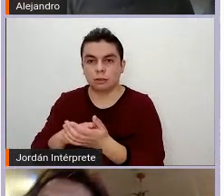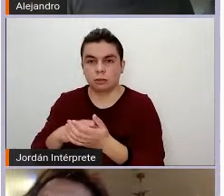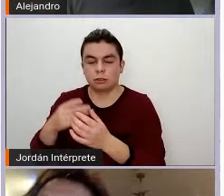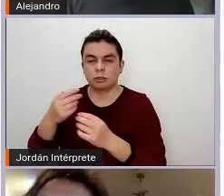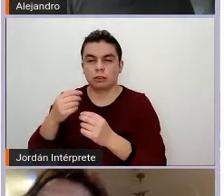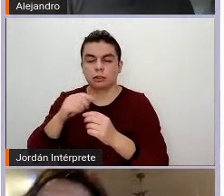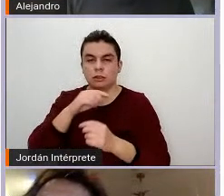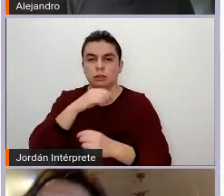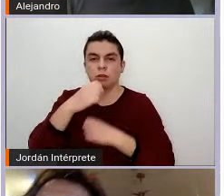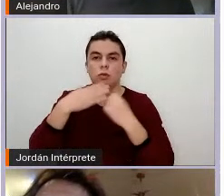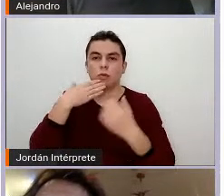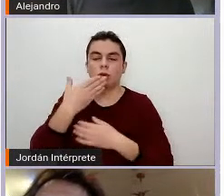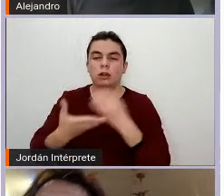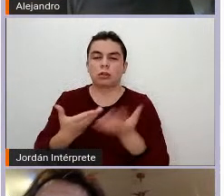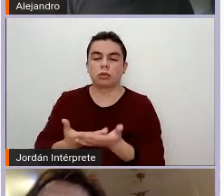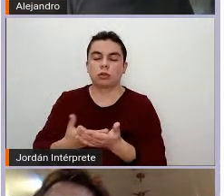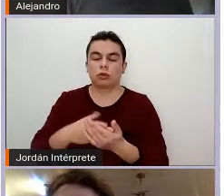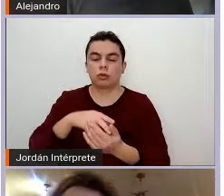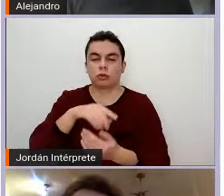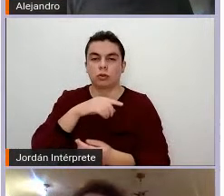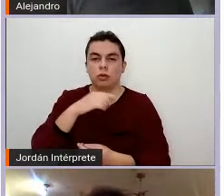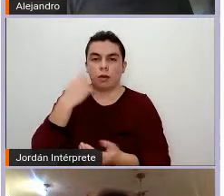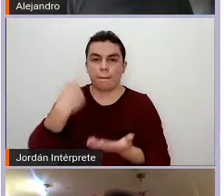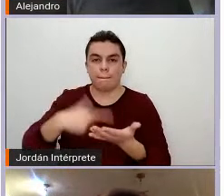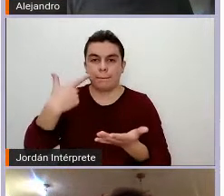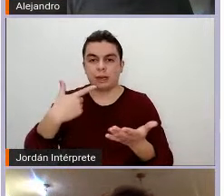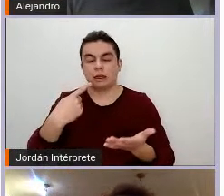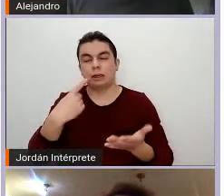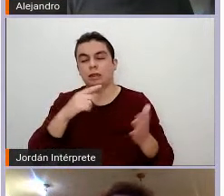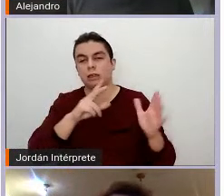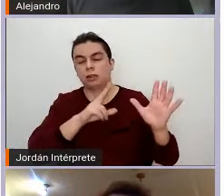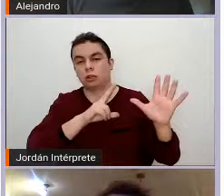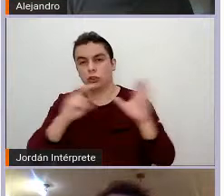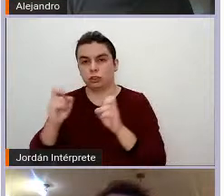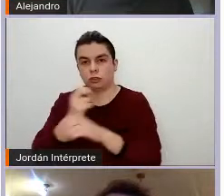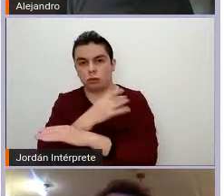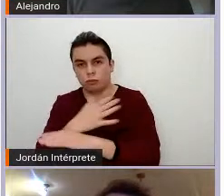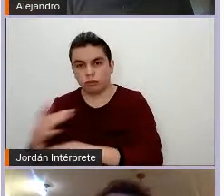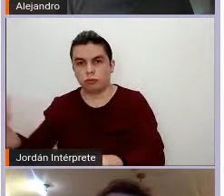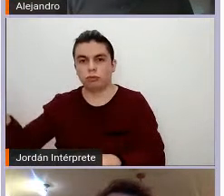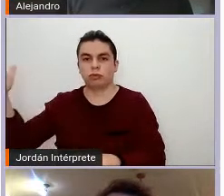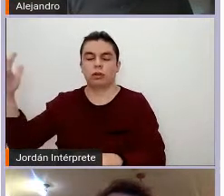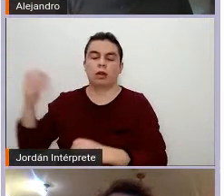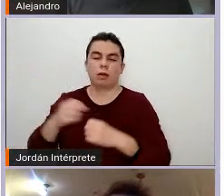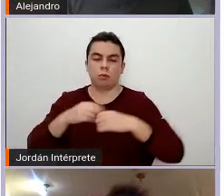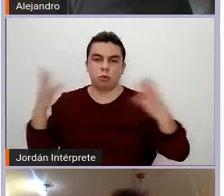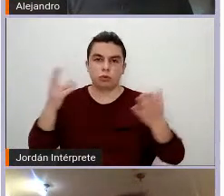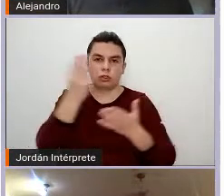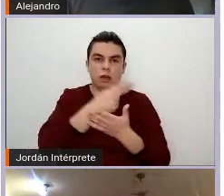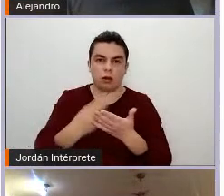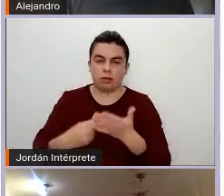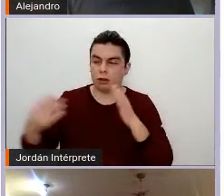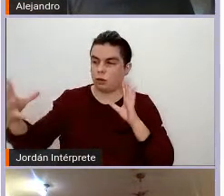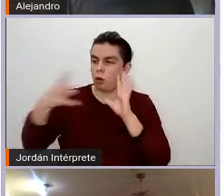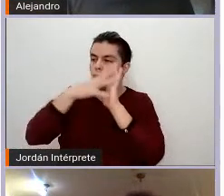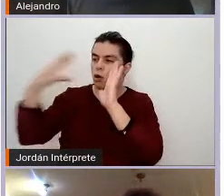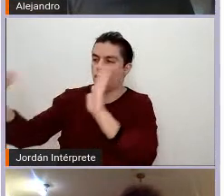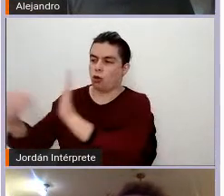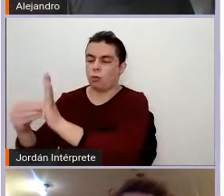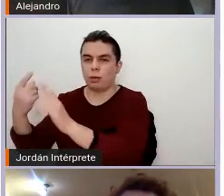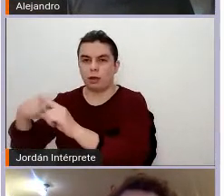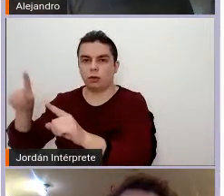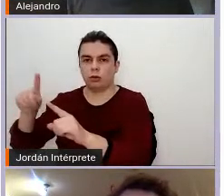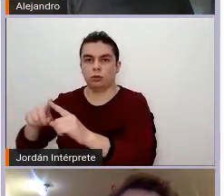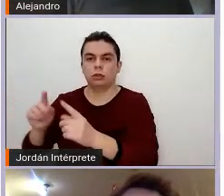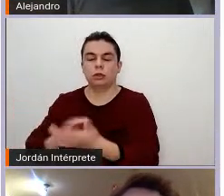en Europa, tiempo durante el cual se crearon numerosas obras que hacen referencia a otra. Sin embargo, como